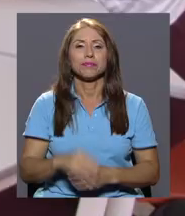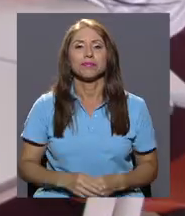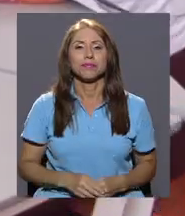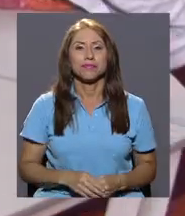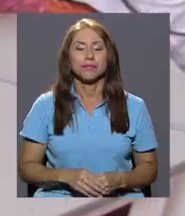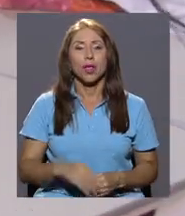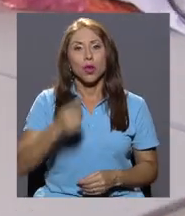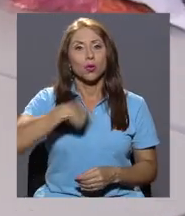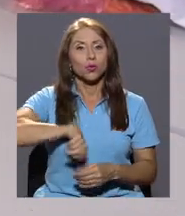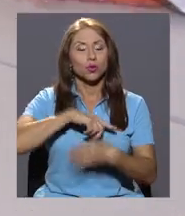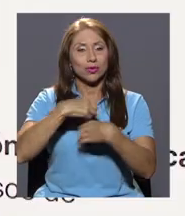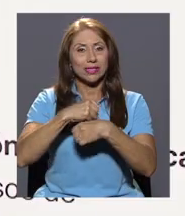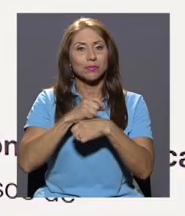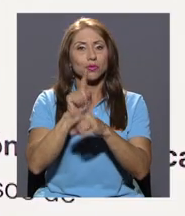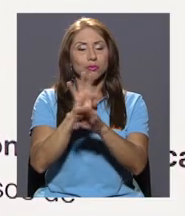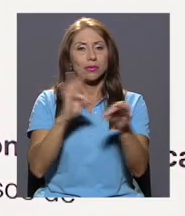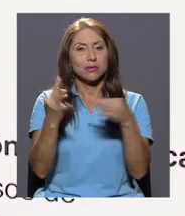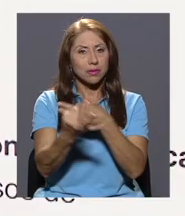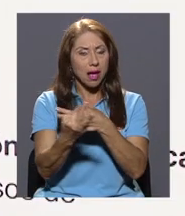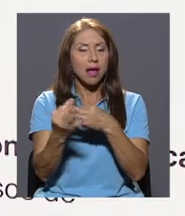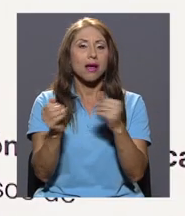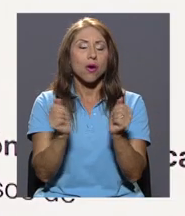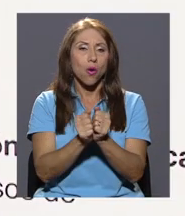Rica. Realizamos un taller